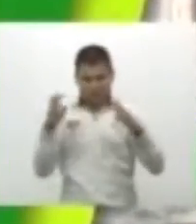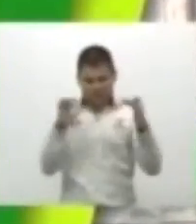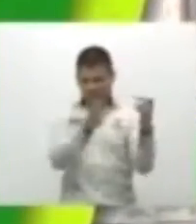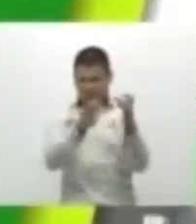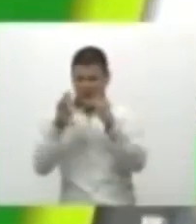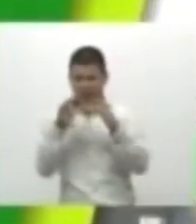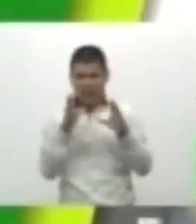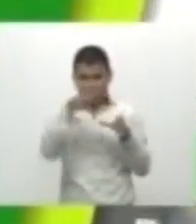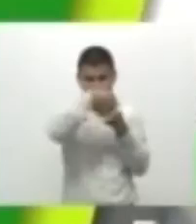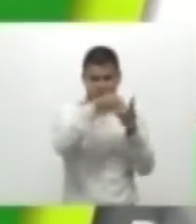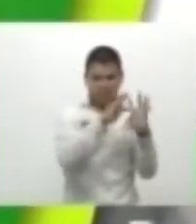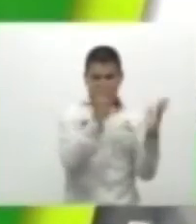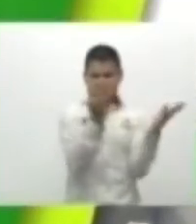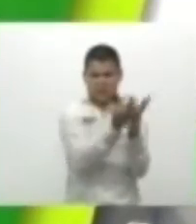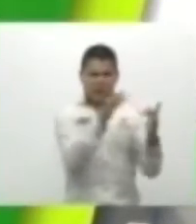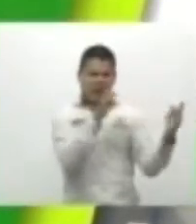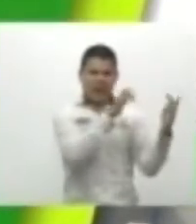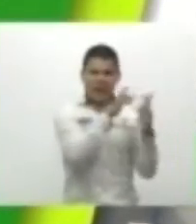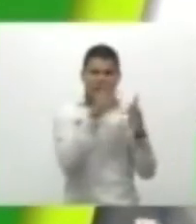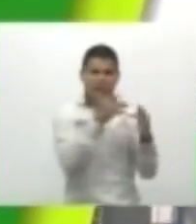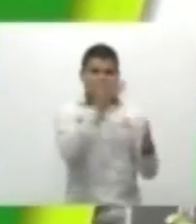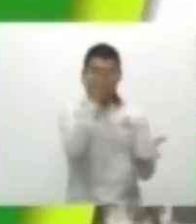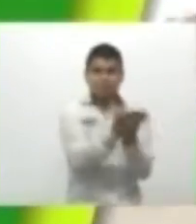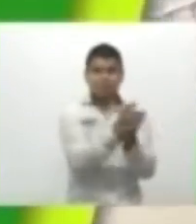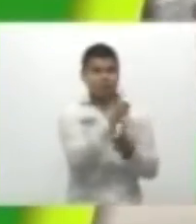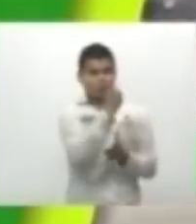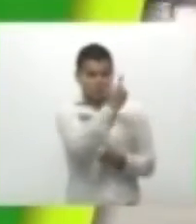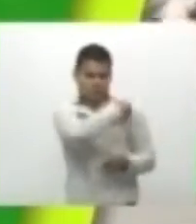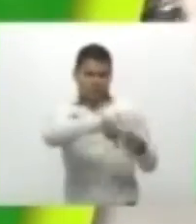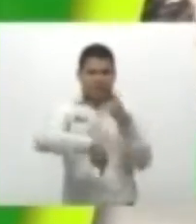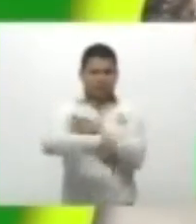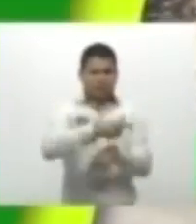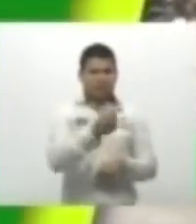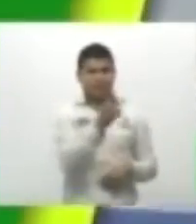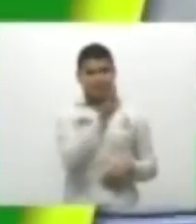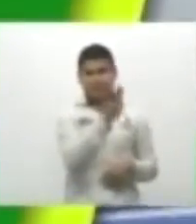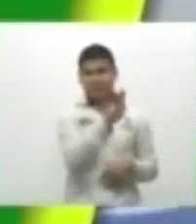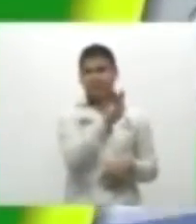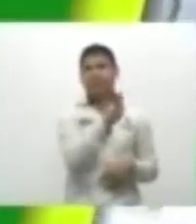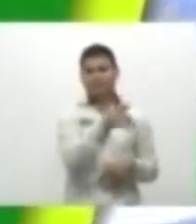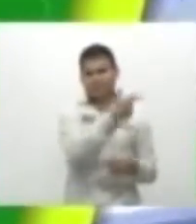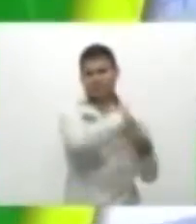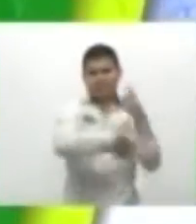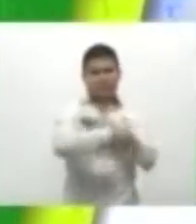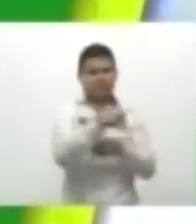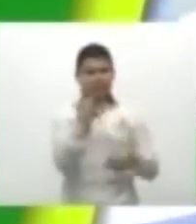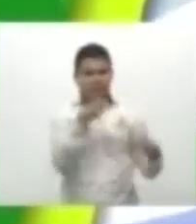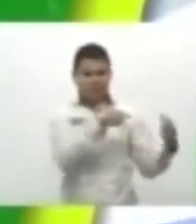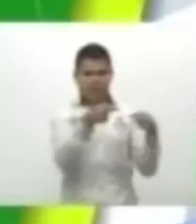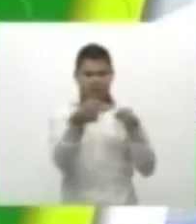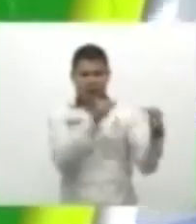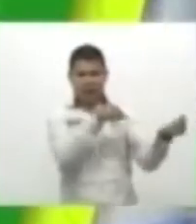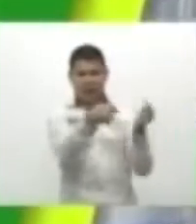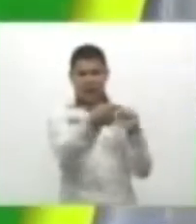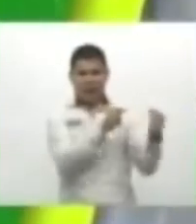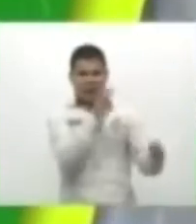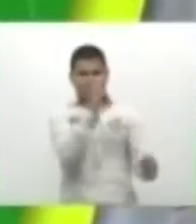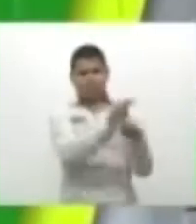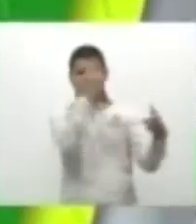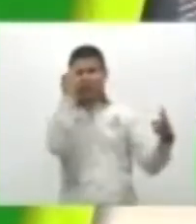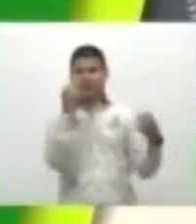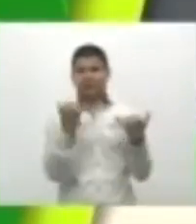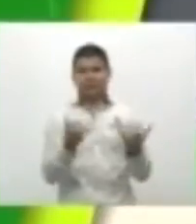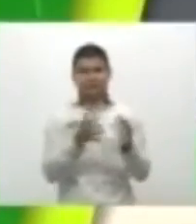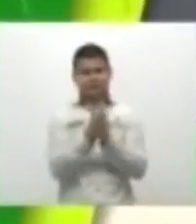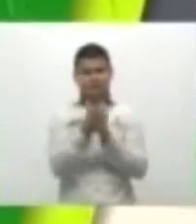internos y un guardián herido cuando se realizaba traslado de 2 reclusos confirma alta peligrosidad de esas personas, sostiene INPEC, policía y